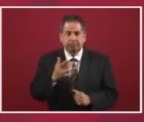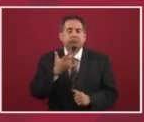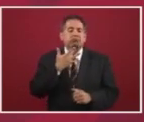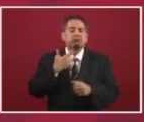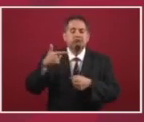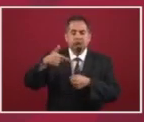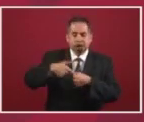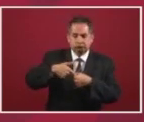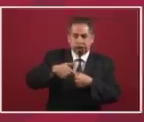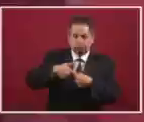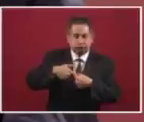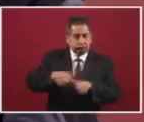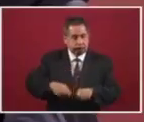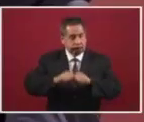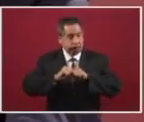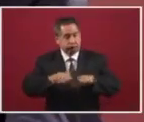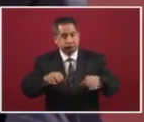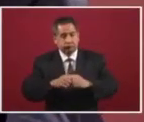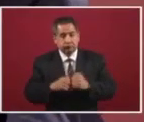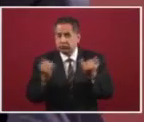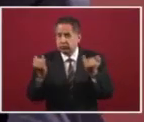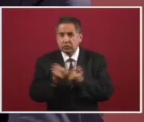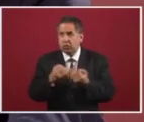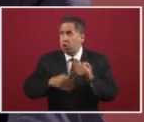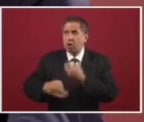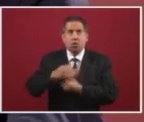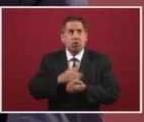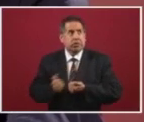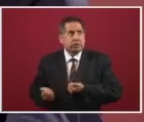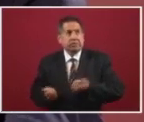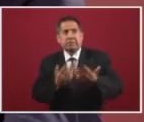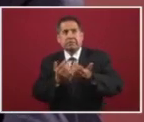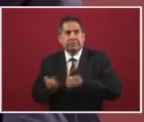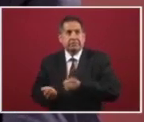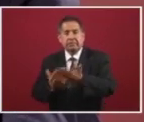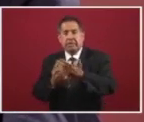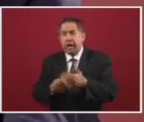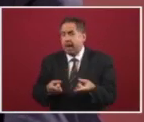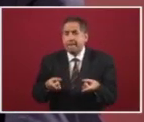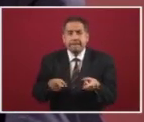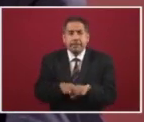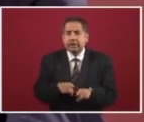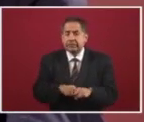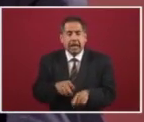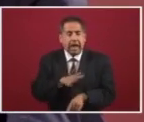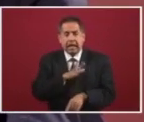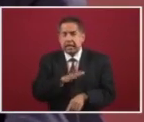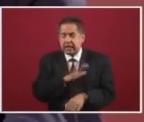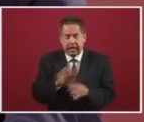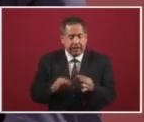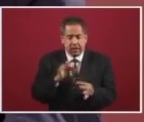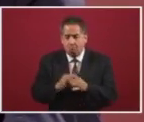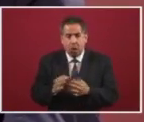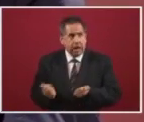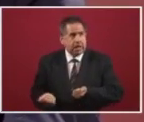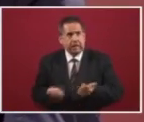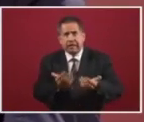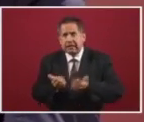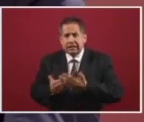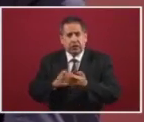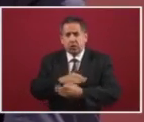gasolina la que se distribuye en todos lados. Es la misma calidad y